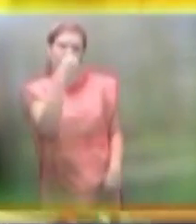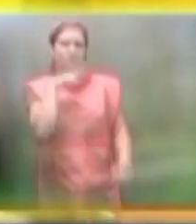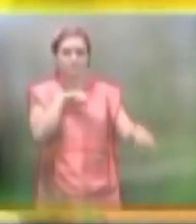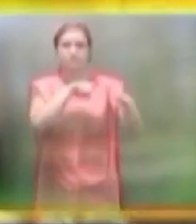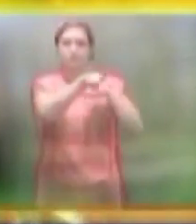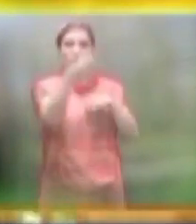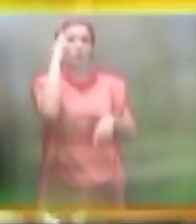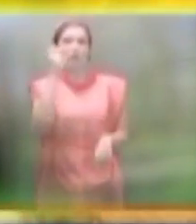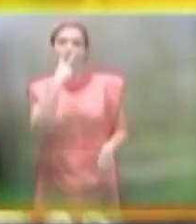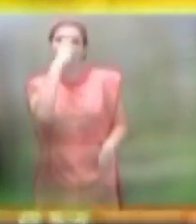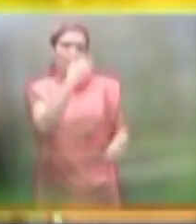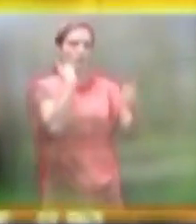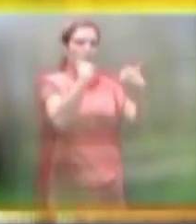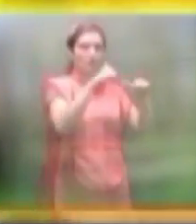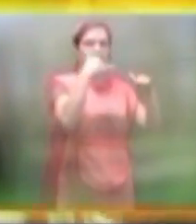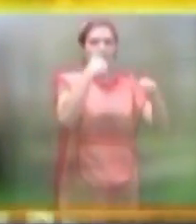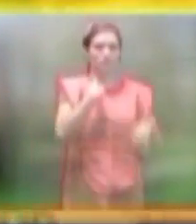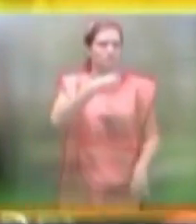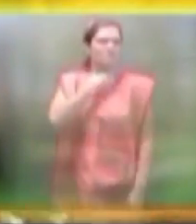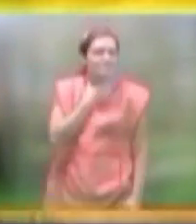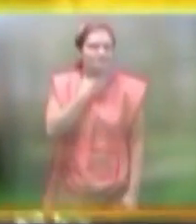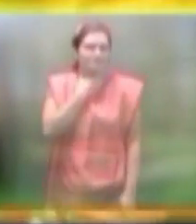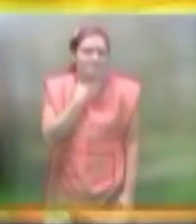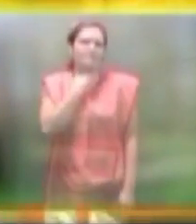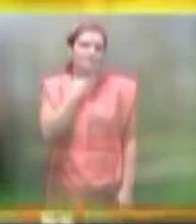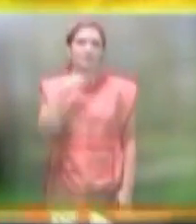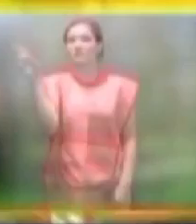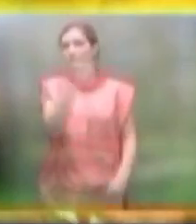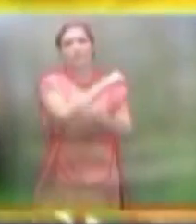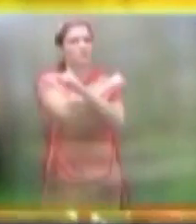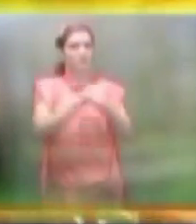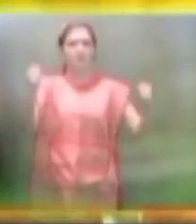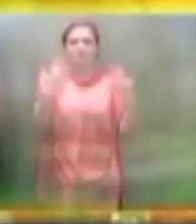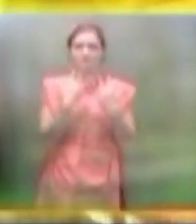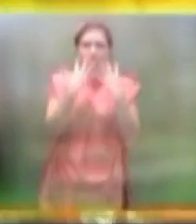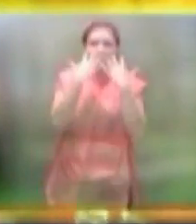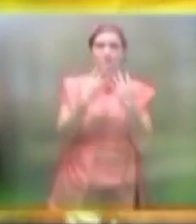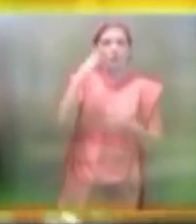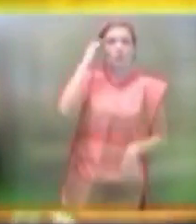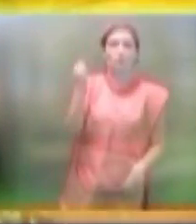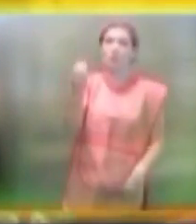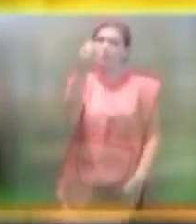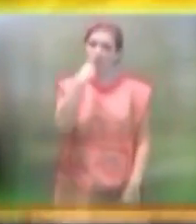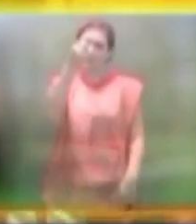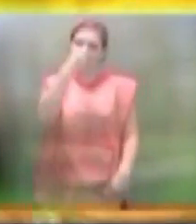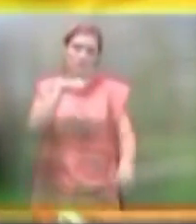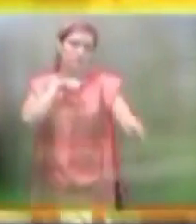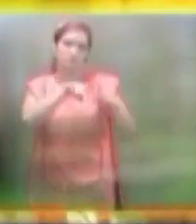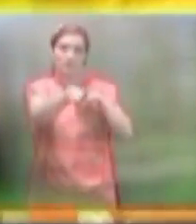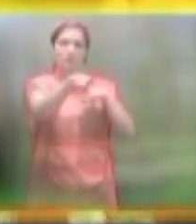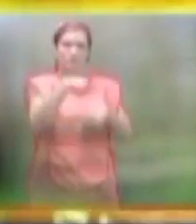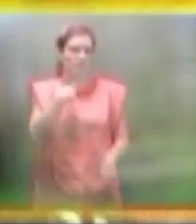muy apurado, por querer ir a jugar, me quedé atragantado y no podía respirar. Por comer